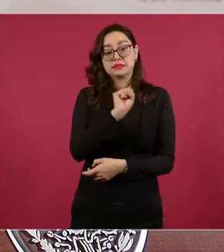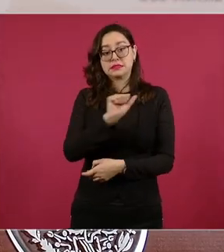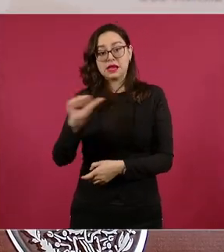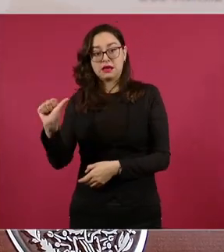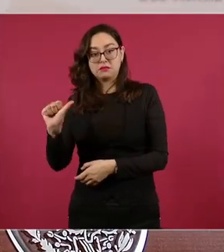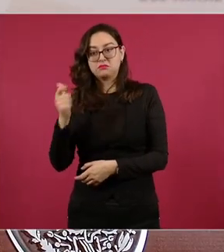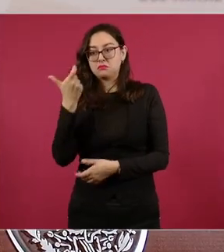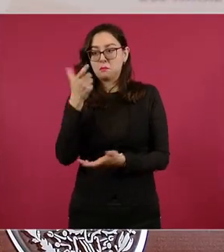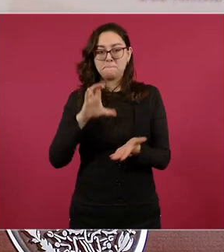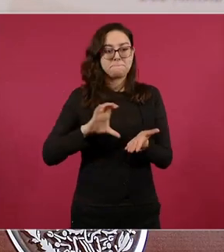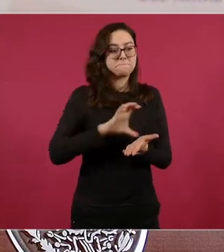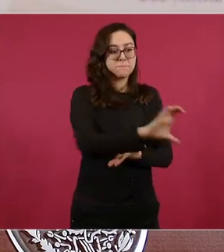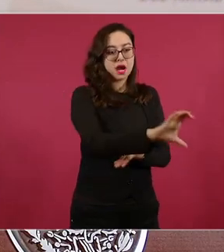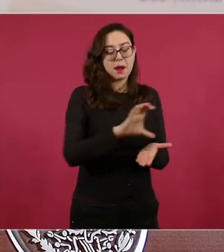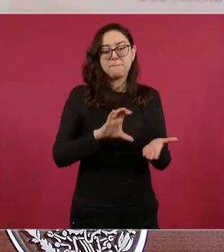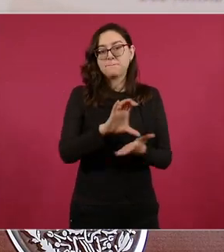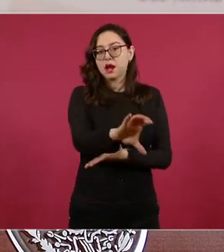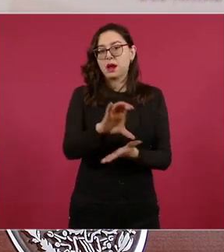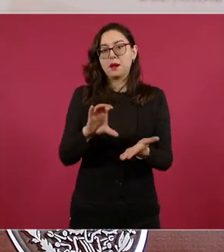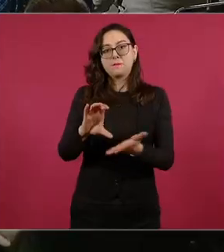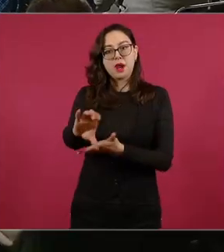Sin embargo,